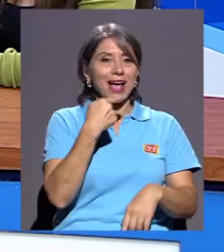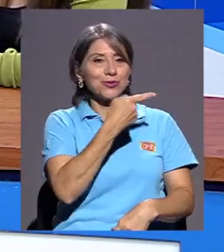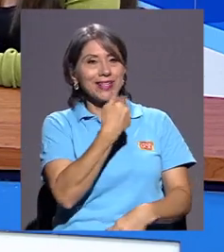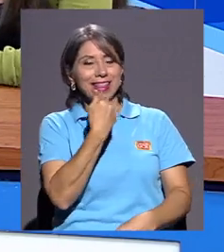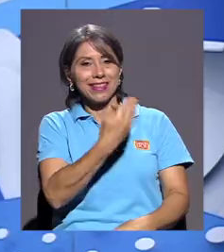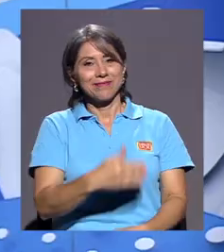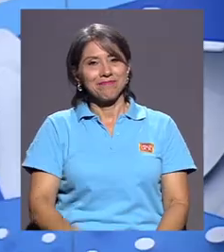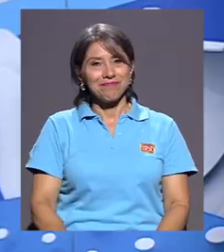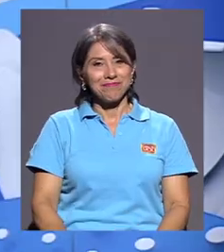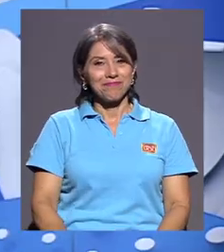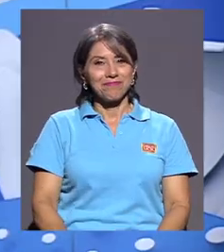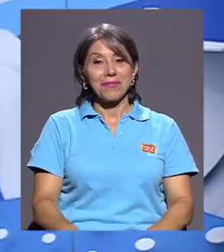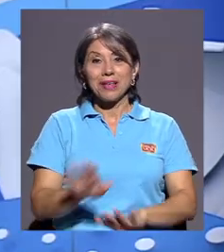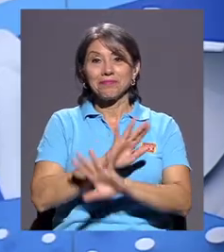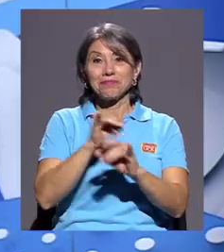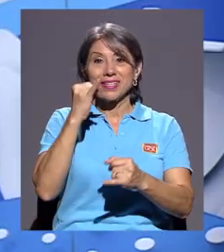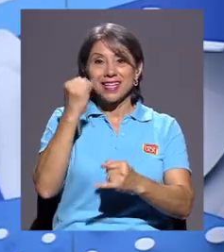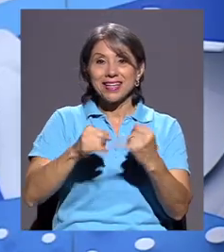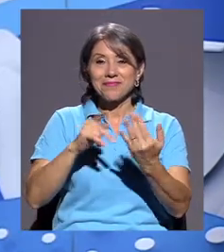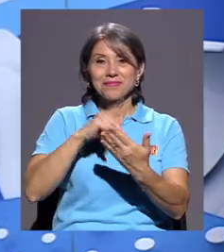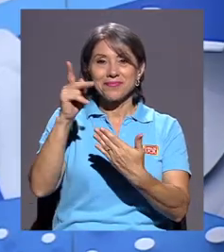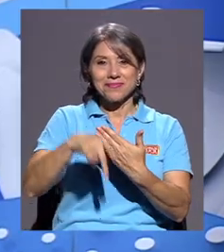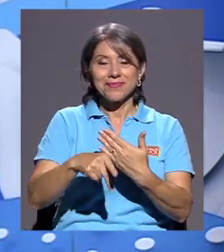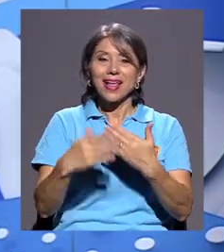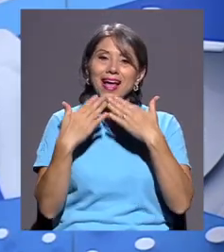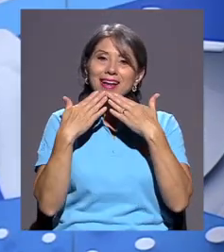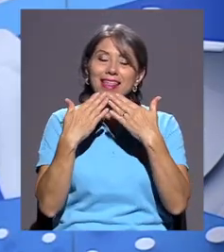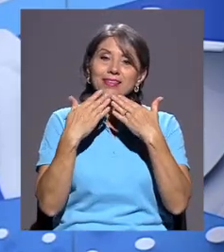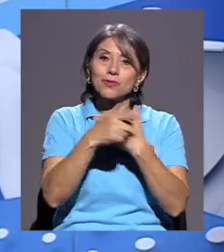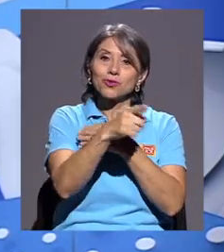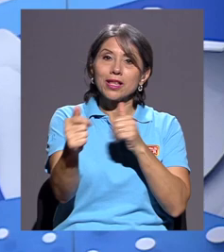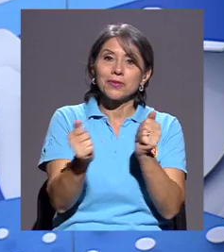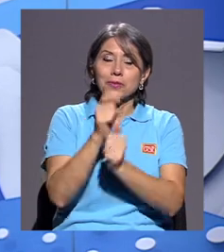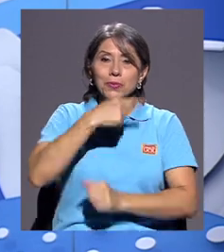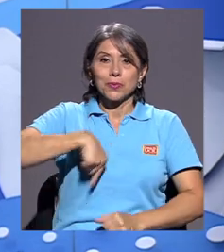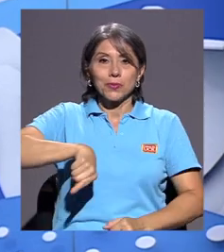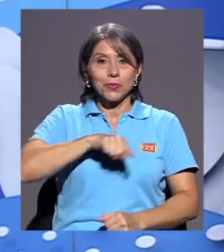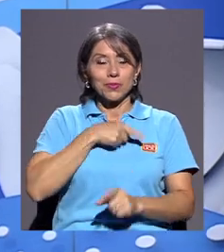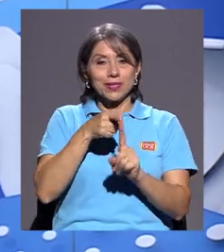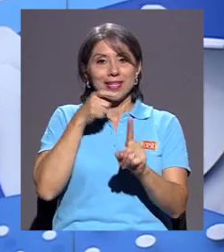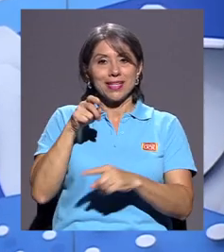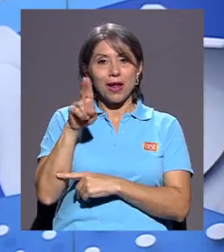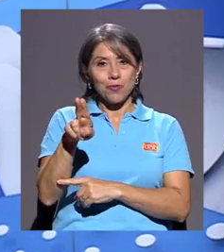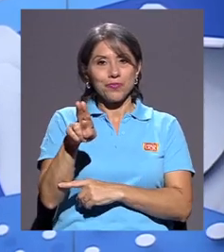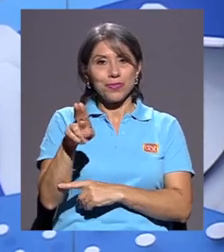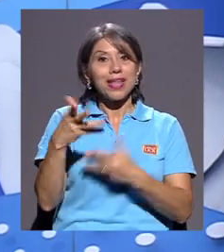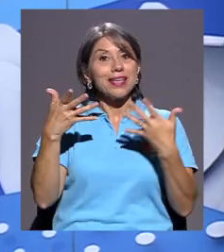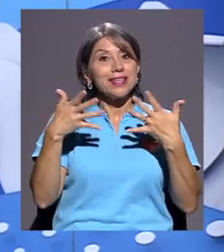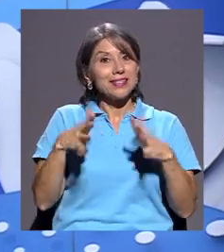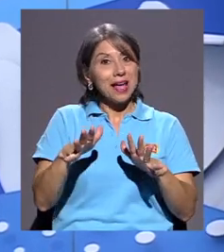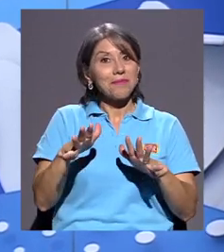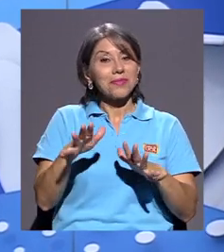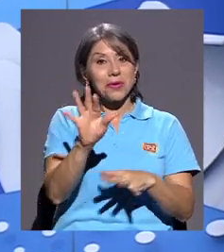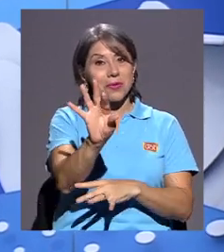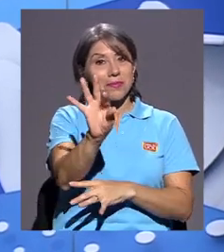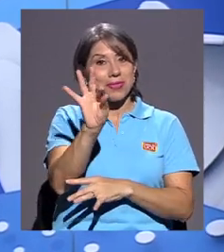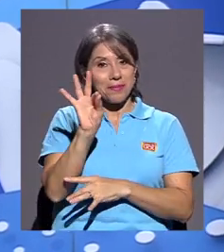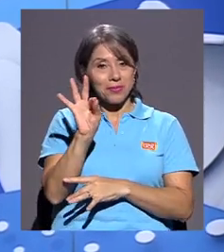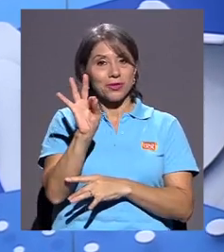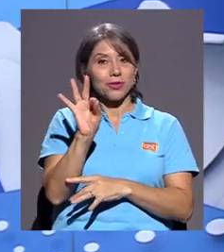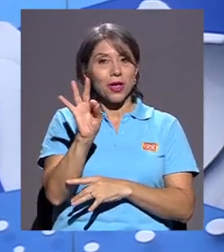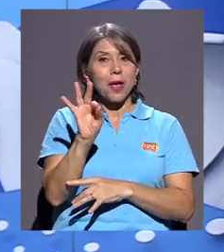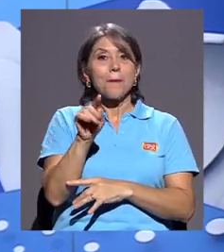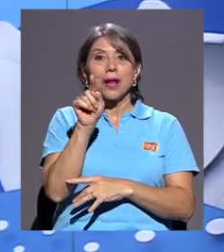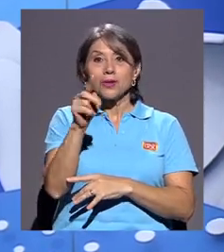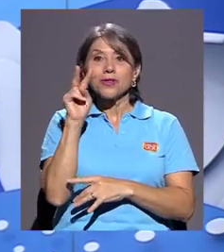Desde la U. Y hasta aquí esta edición. Le agradecemos por acompañarnos en Desde la U y ya le extendemos la